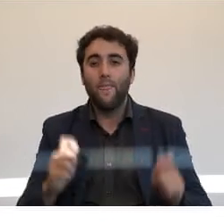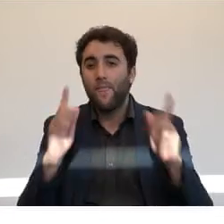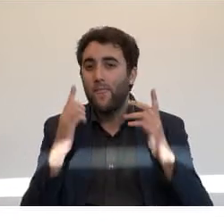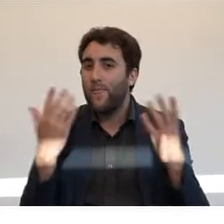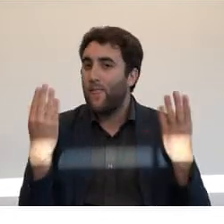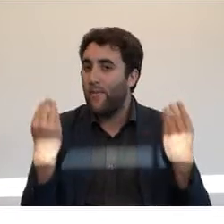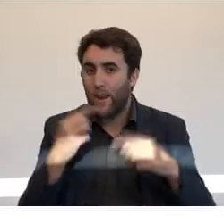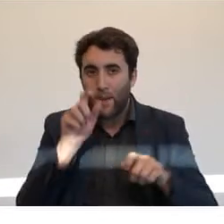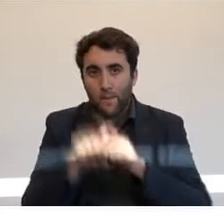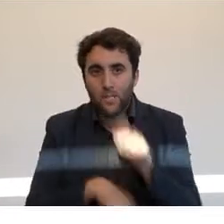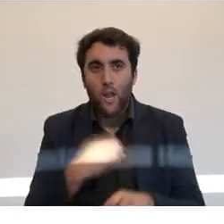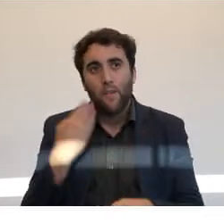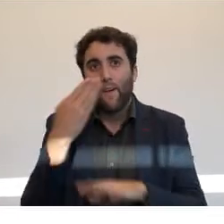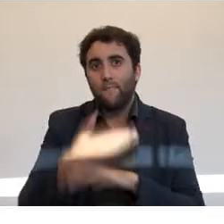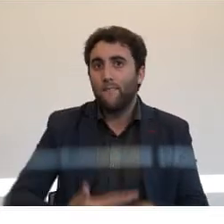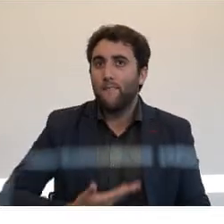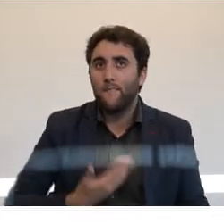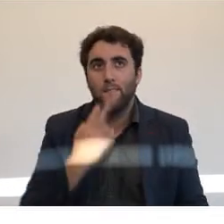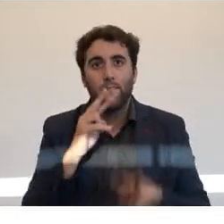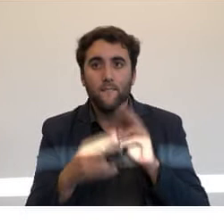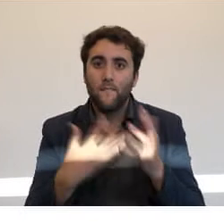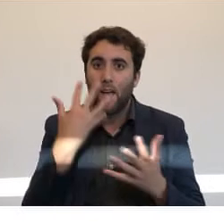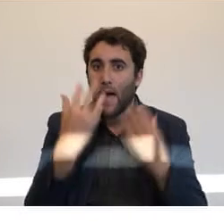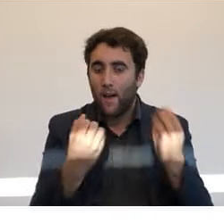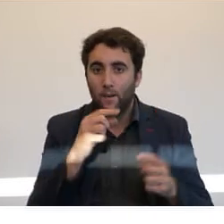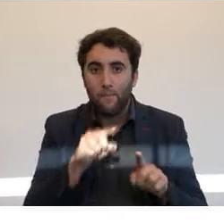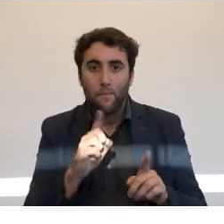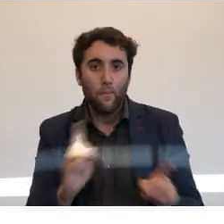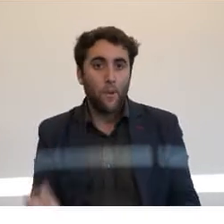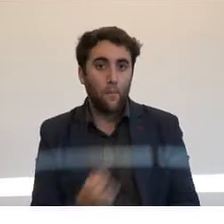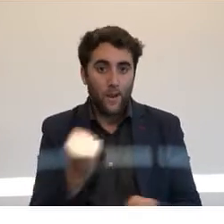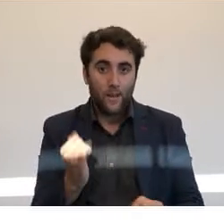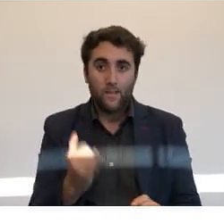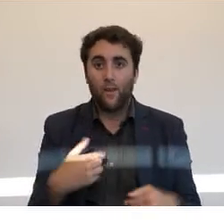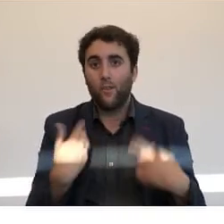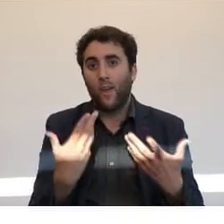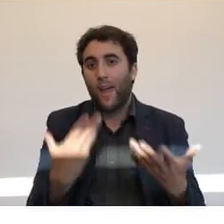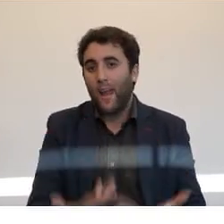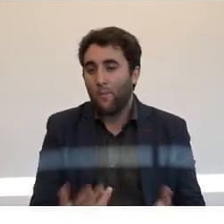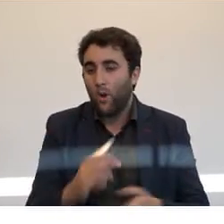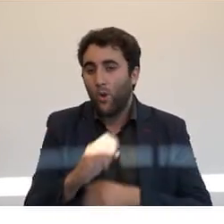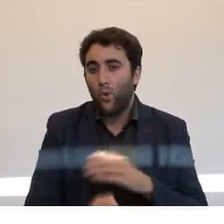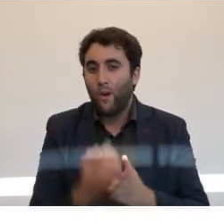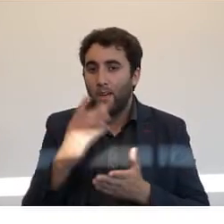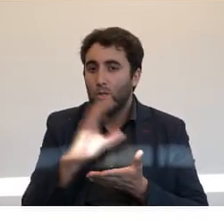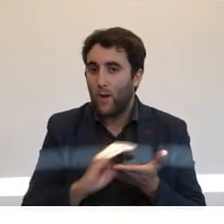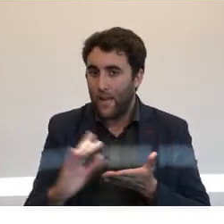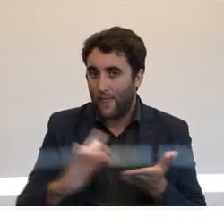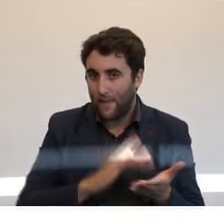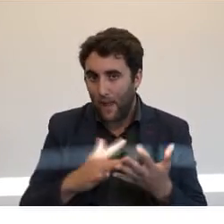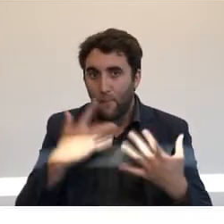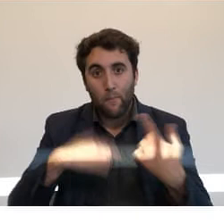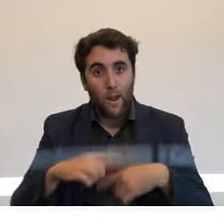propuesta estimulante. Creo que esto es decisivo si queremos también construir una ciudadanía digital